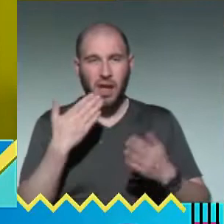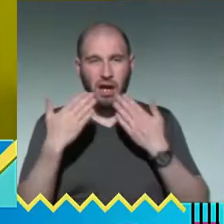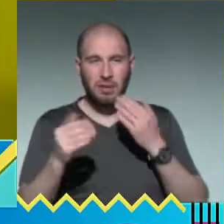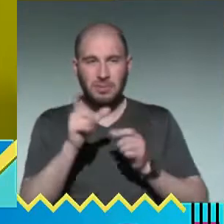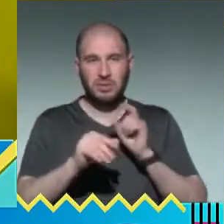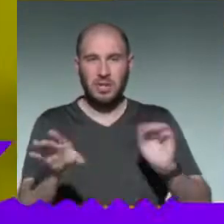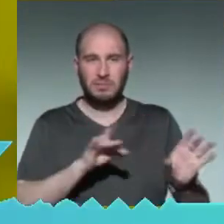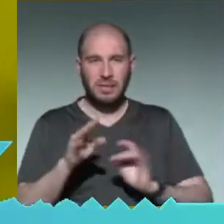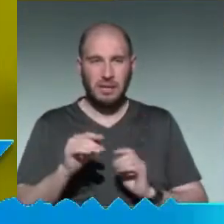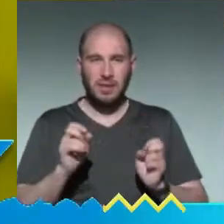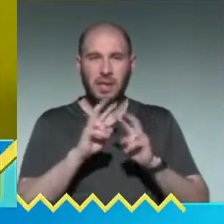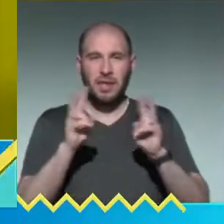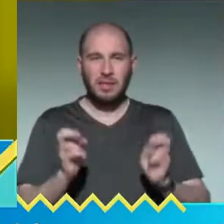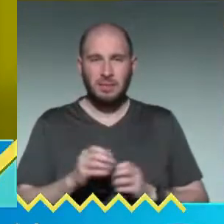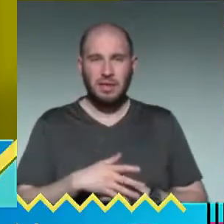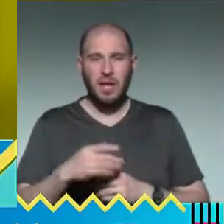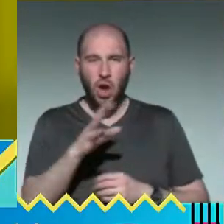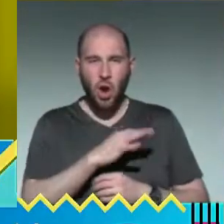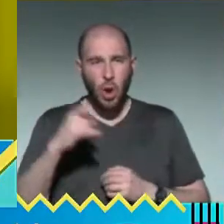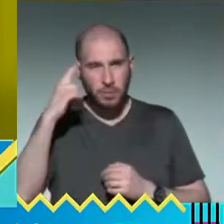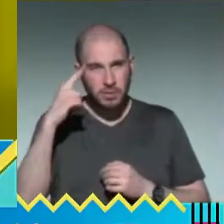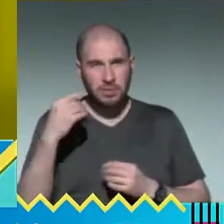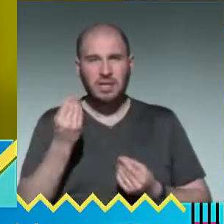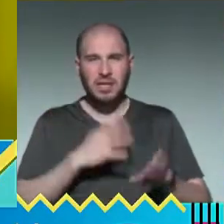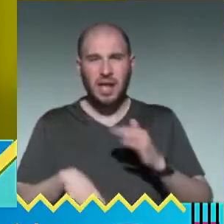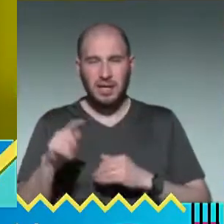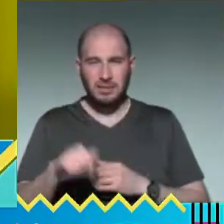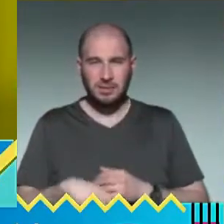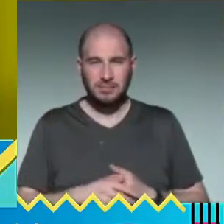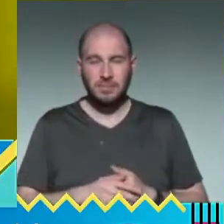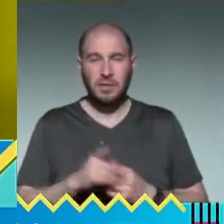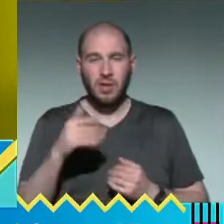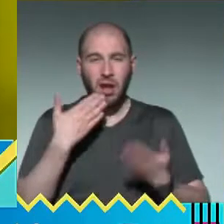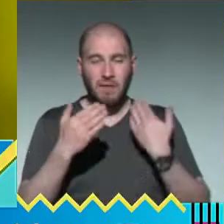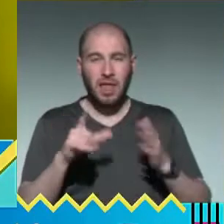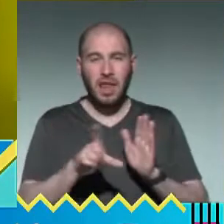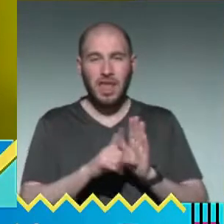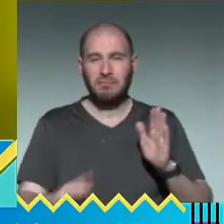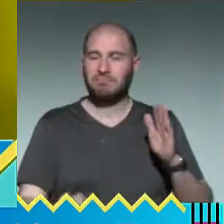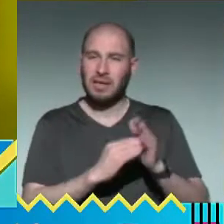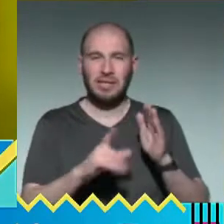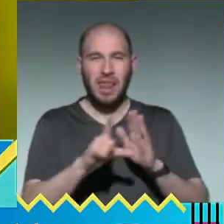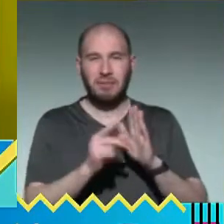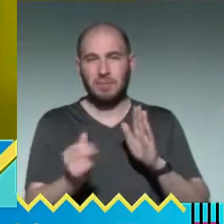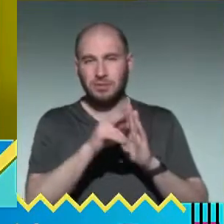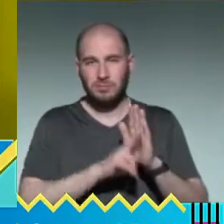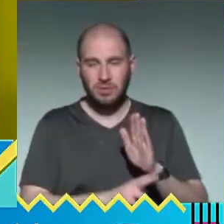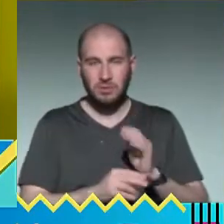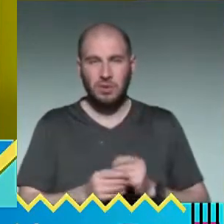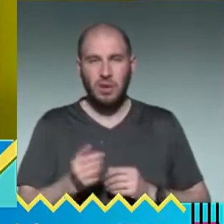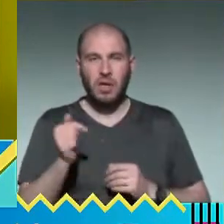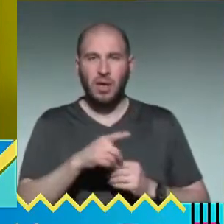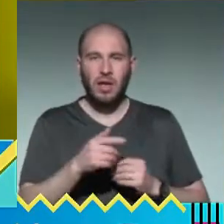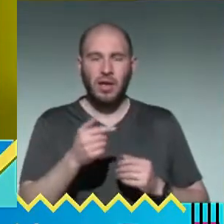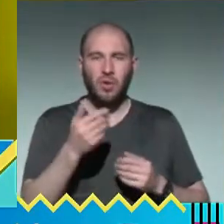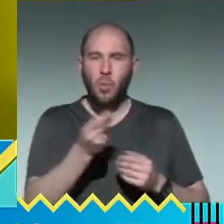nuestros invitados acerca de, bueno, lo que piensan de lo que se está haciendo. En este caso estamos hablando de la ley de leyes y la ley de presupuesto. ¿Cuánto hay